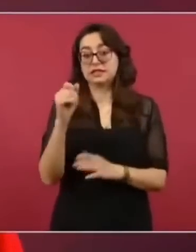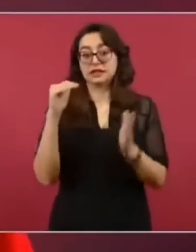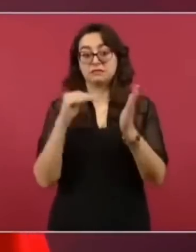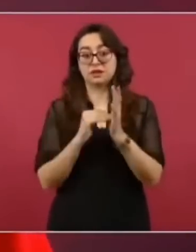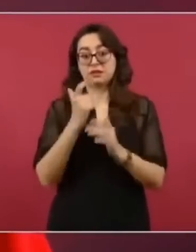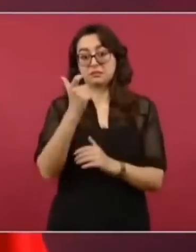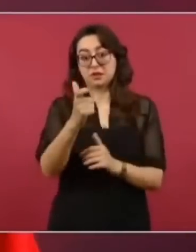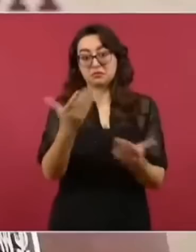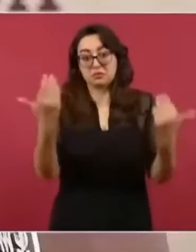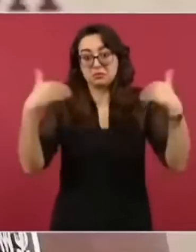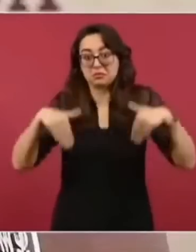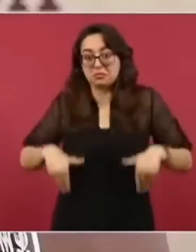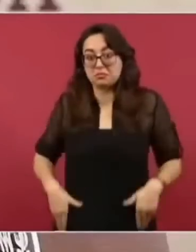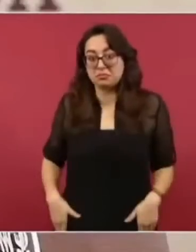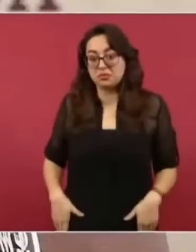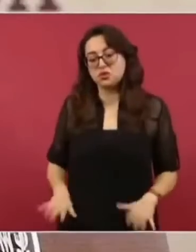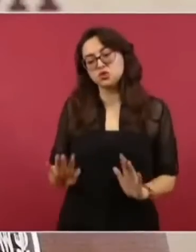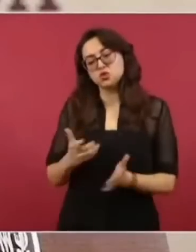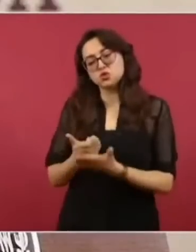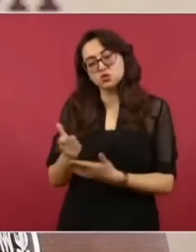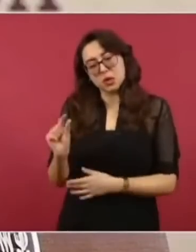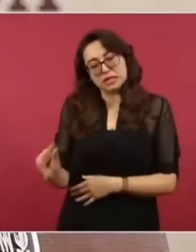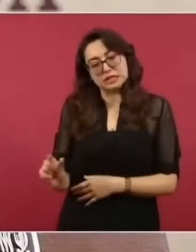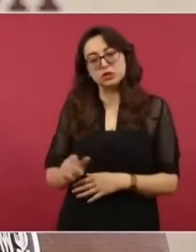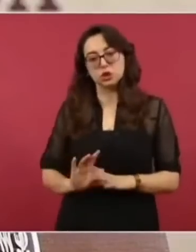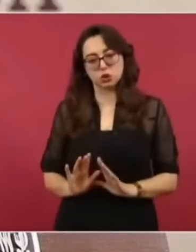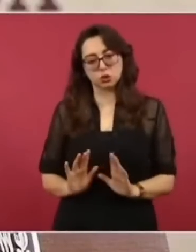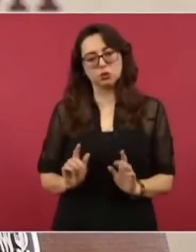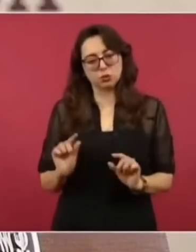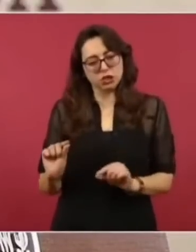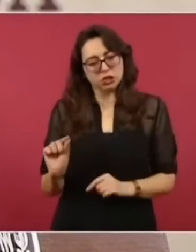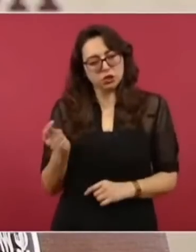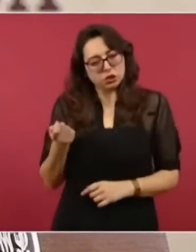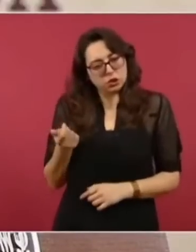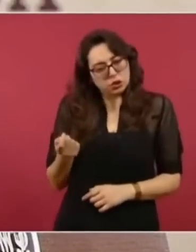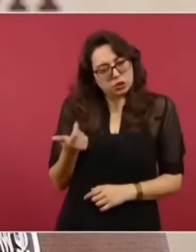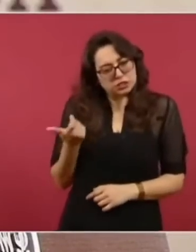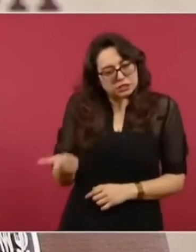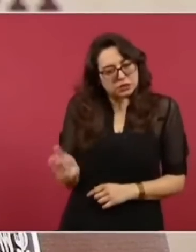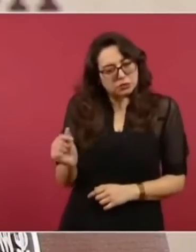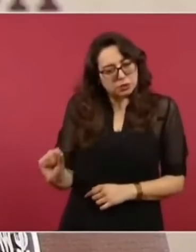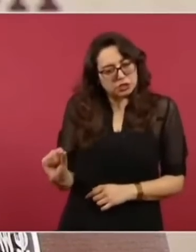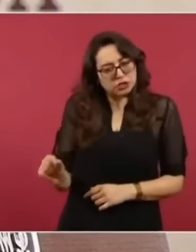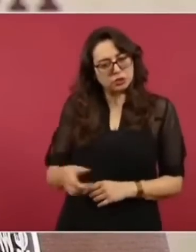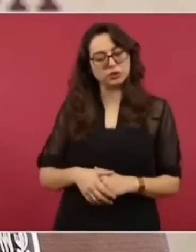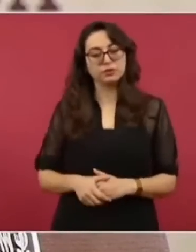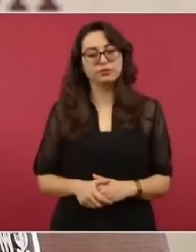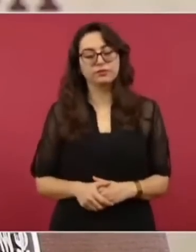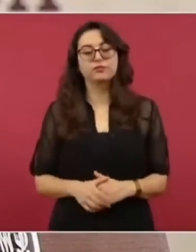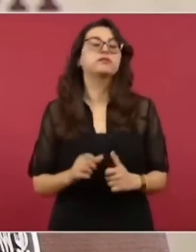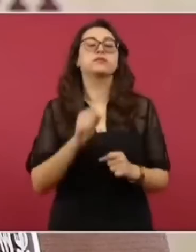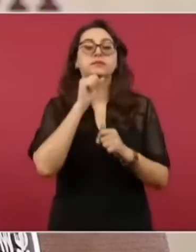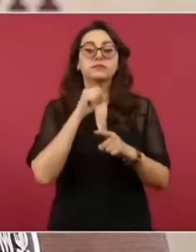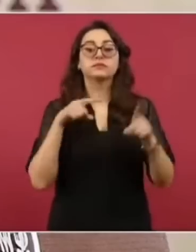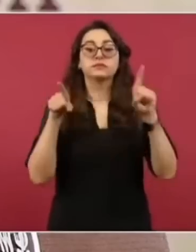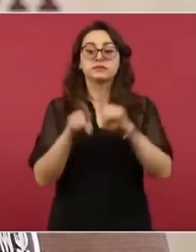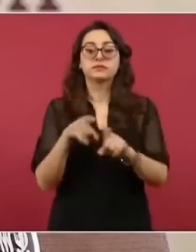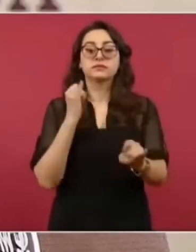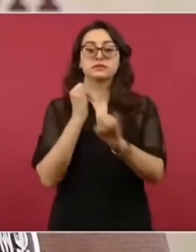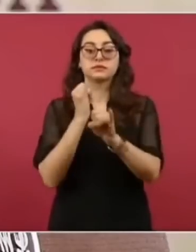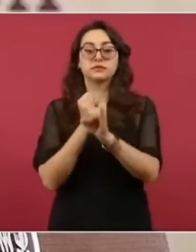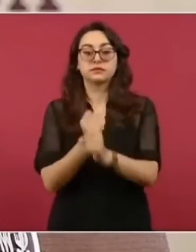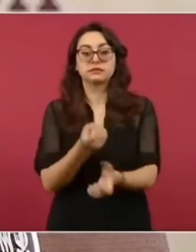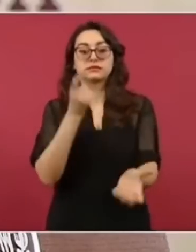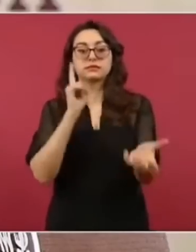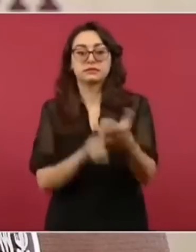11.100.000 pesos de sueldito, ahí nomás, ¿no? Asimismo, en su página de internet, Mexicanos a favor de la Corrupción tiene